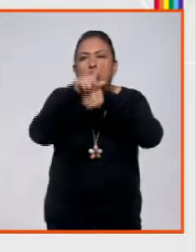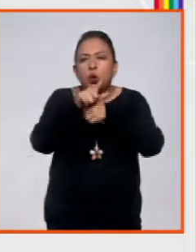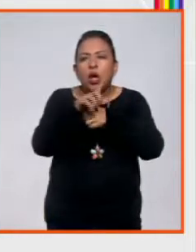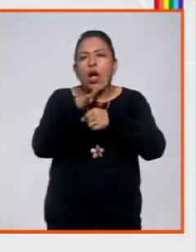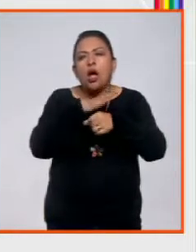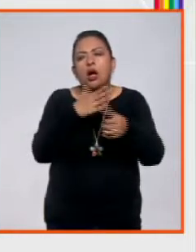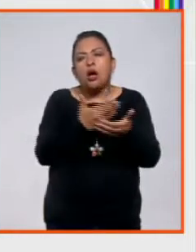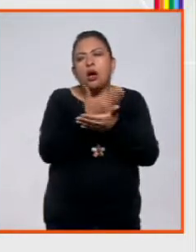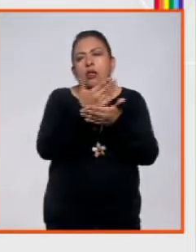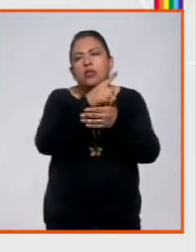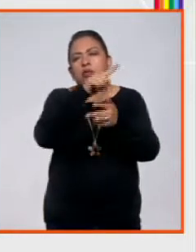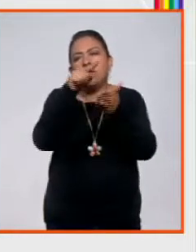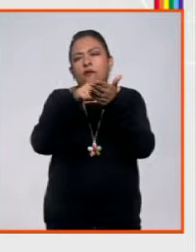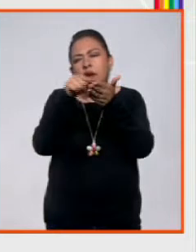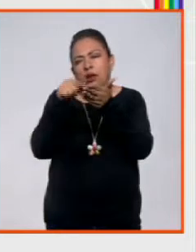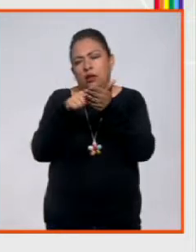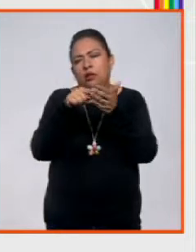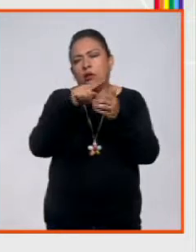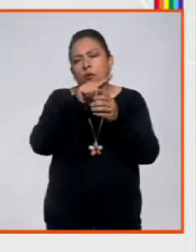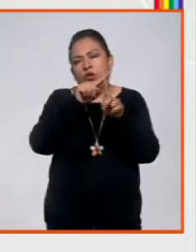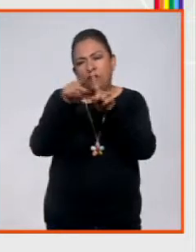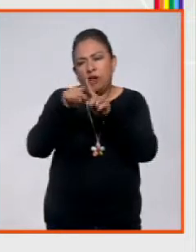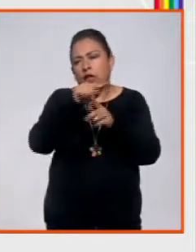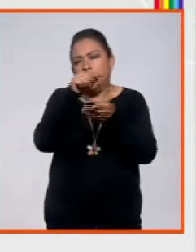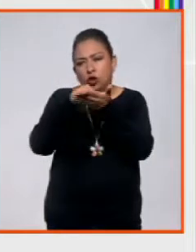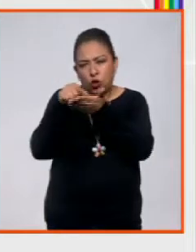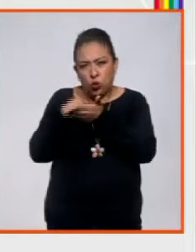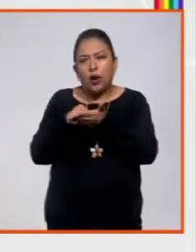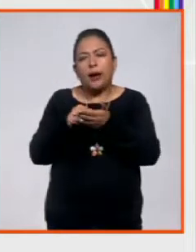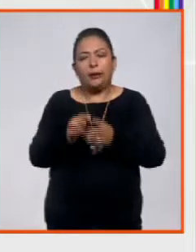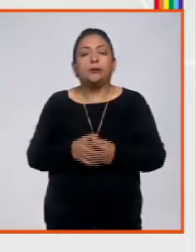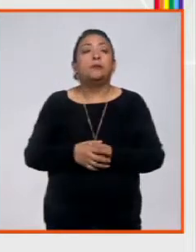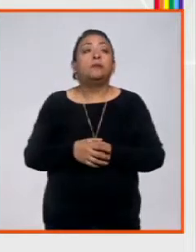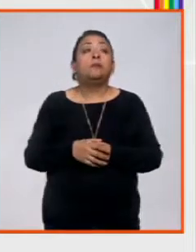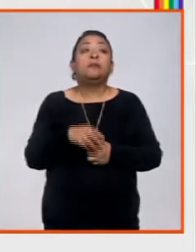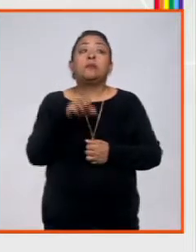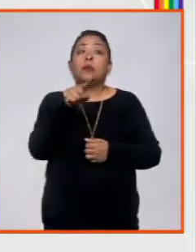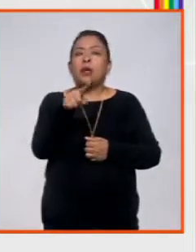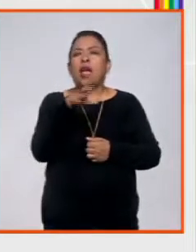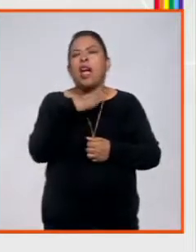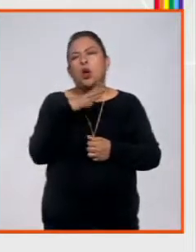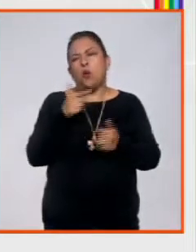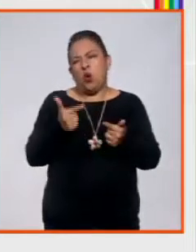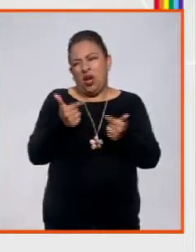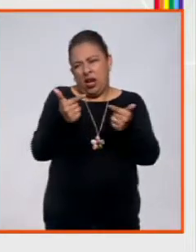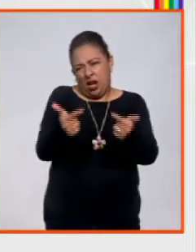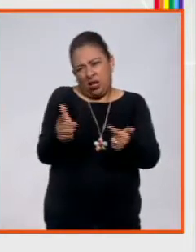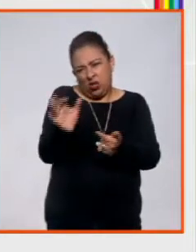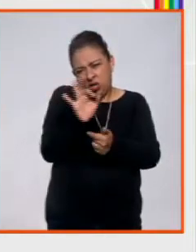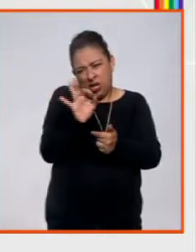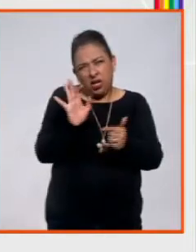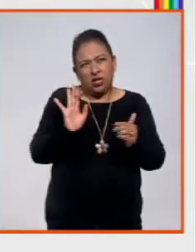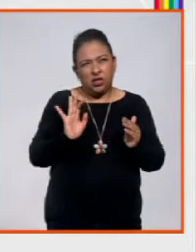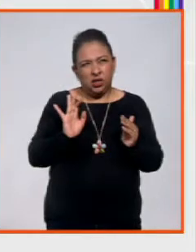raíces en lugares a veces más lejanos de donde se celebra pero también es una cuestión generacional